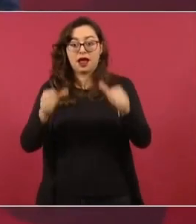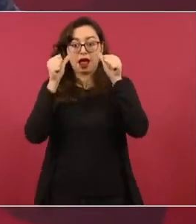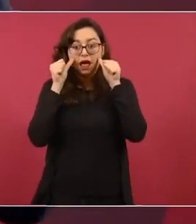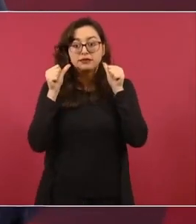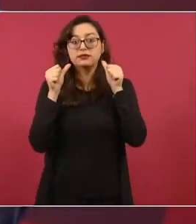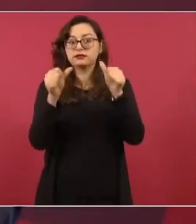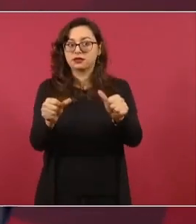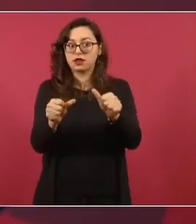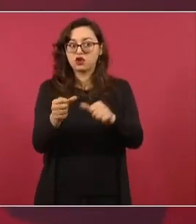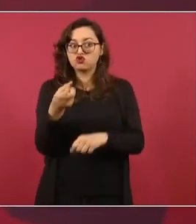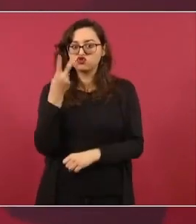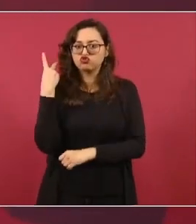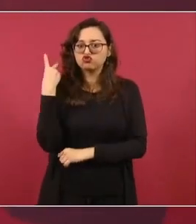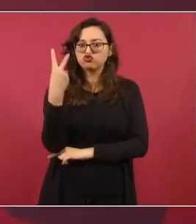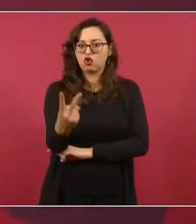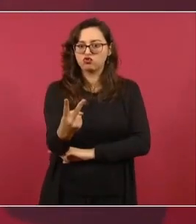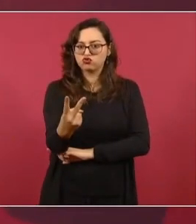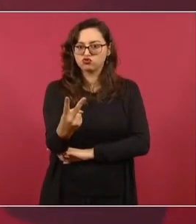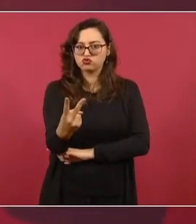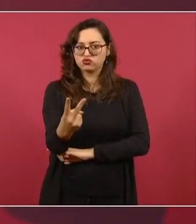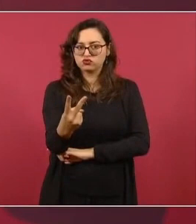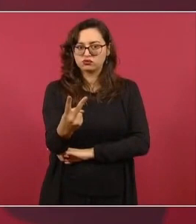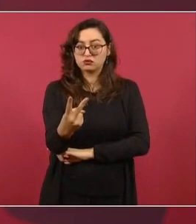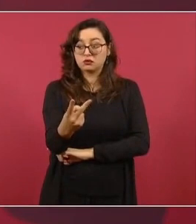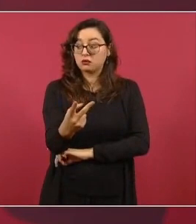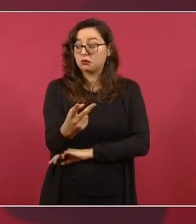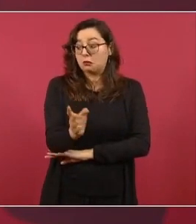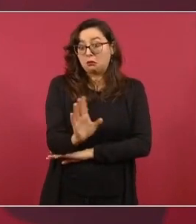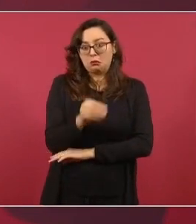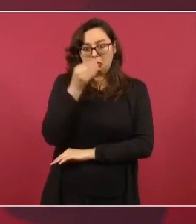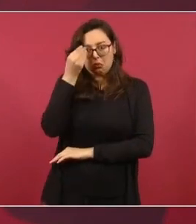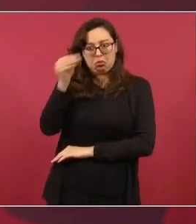culpar al vecino,